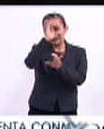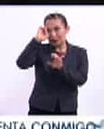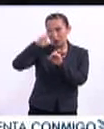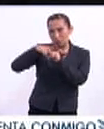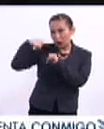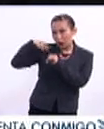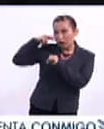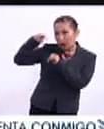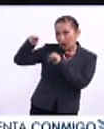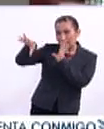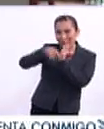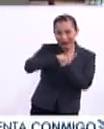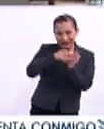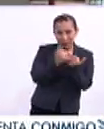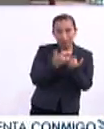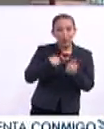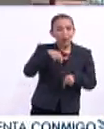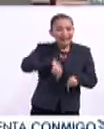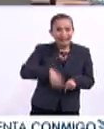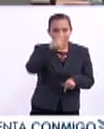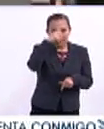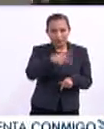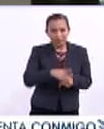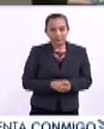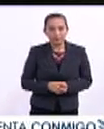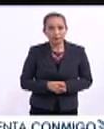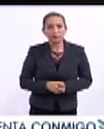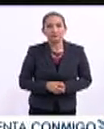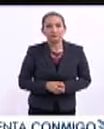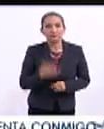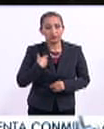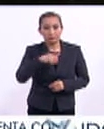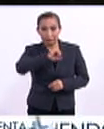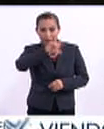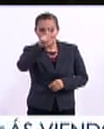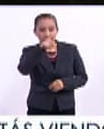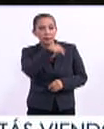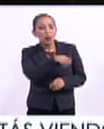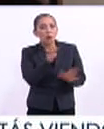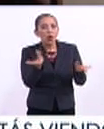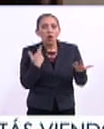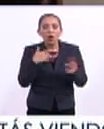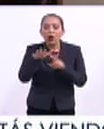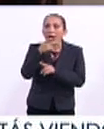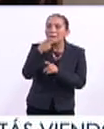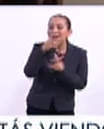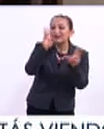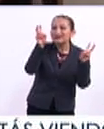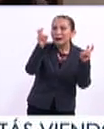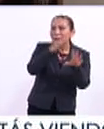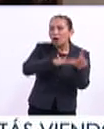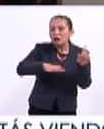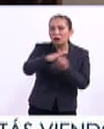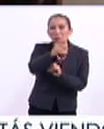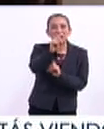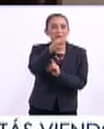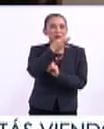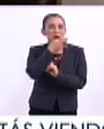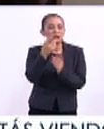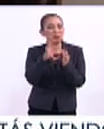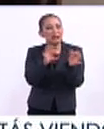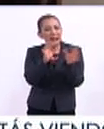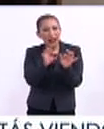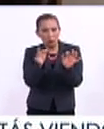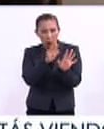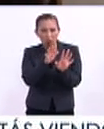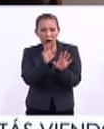europeo, pero tropicalizado. Los expertos brindan un poco de contexto durante unos 20 minutos del tema